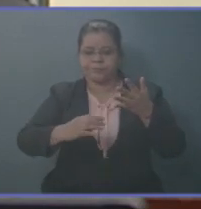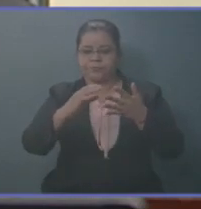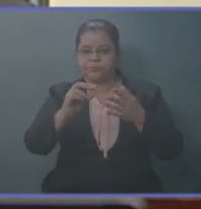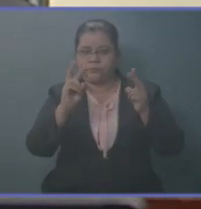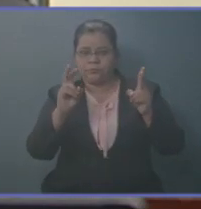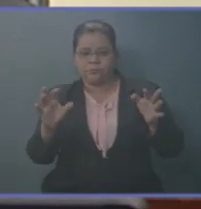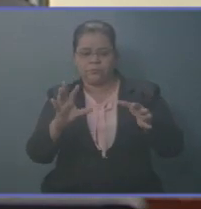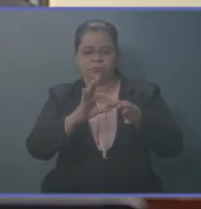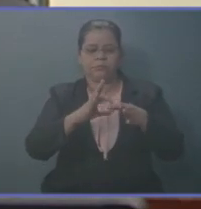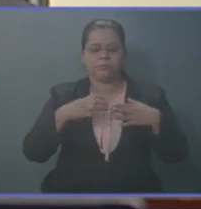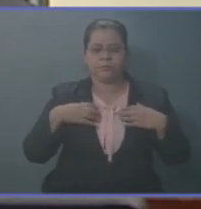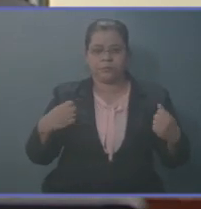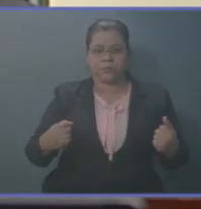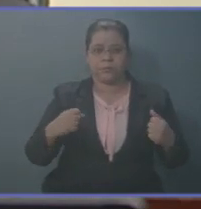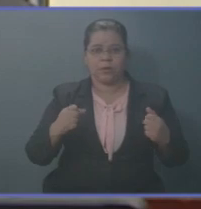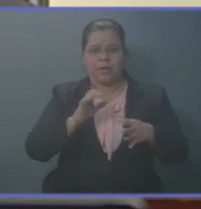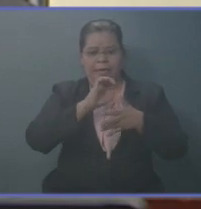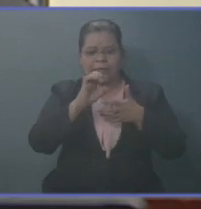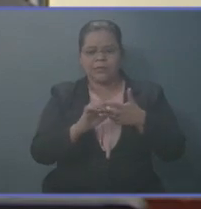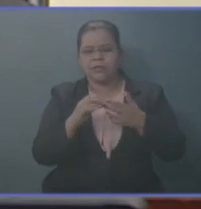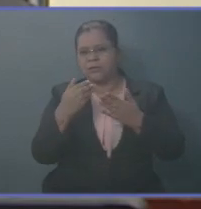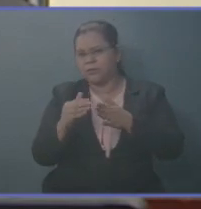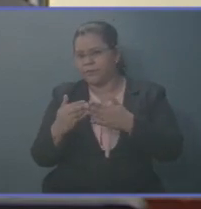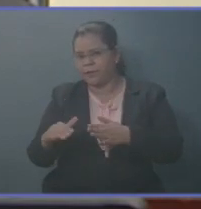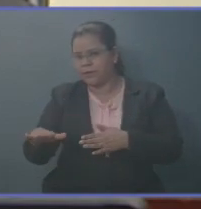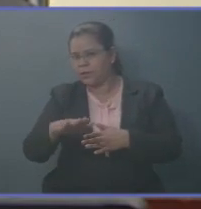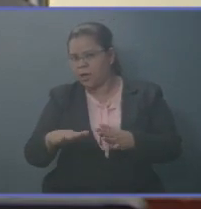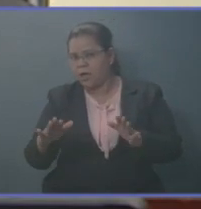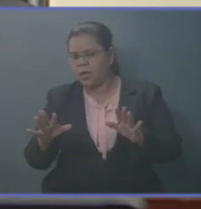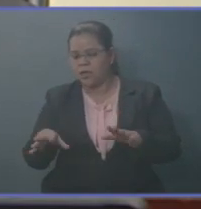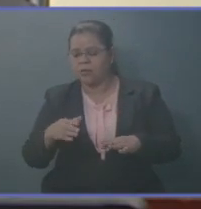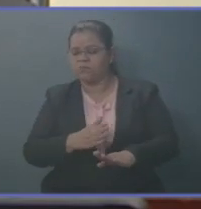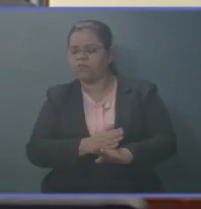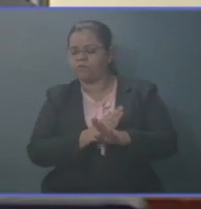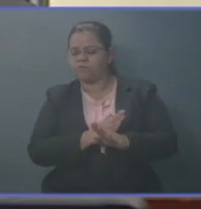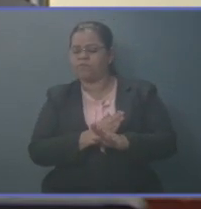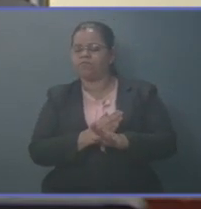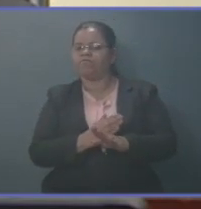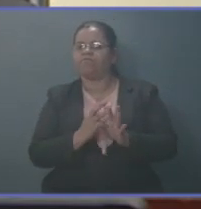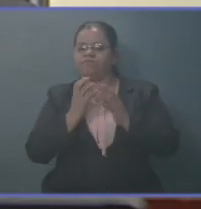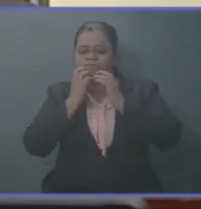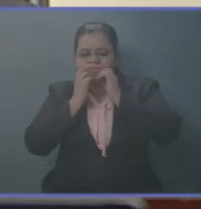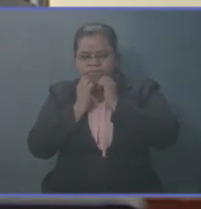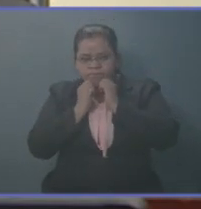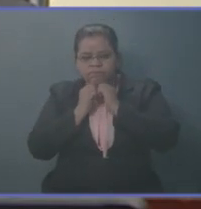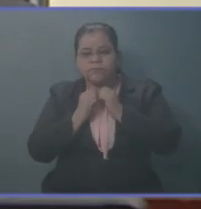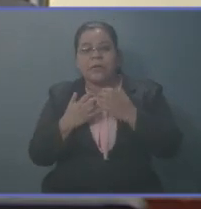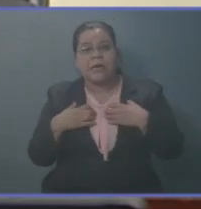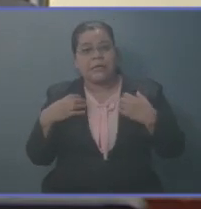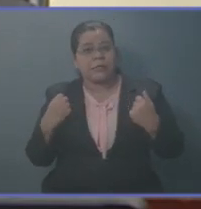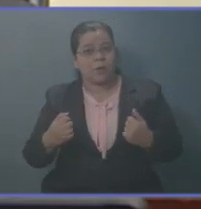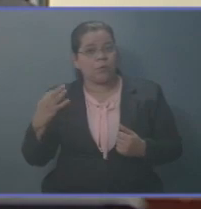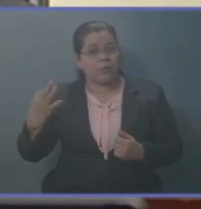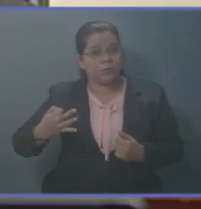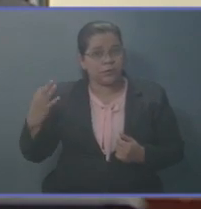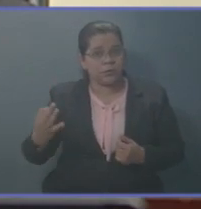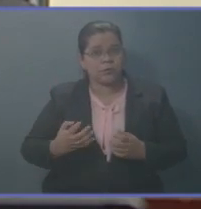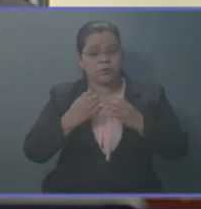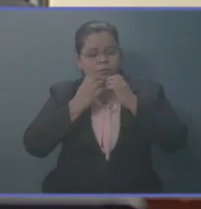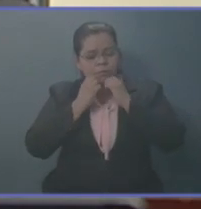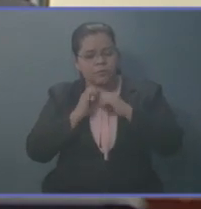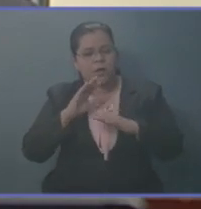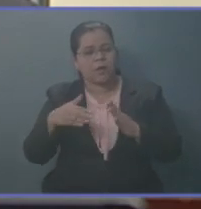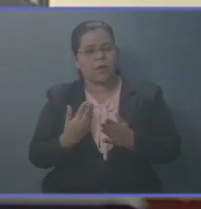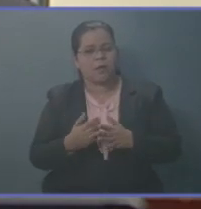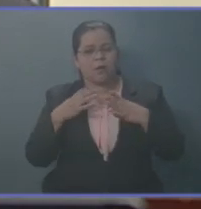salud mandata al Estado de diferentes ámbitos de protección, como la adopción de medidas para su conservación, pues la salud requiere de una protección